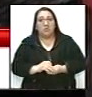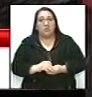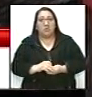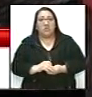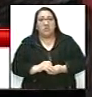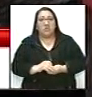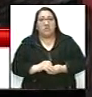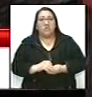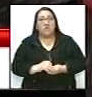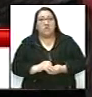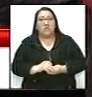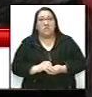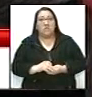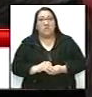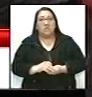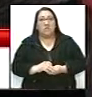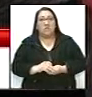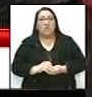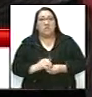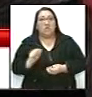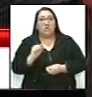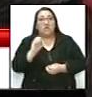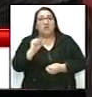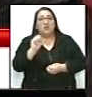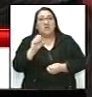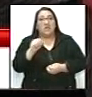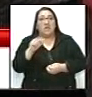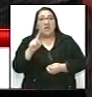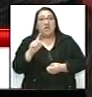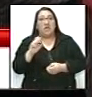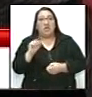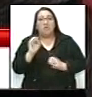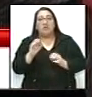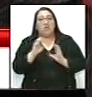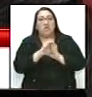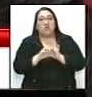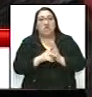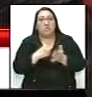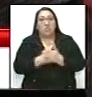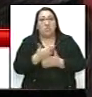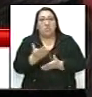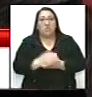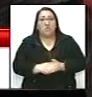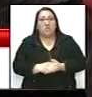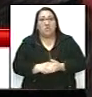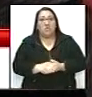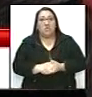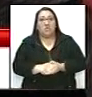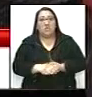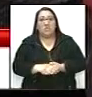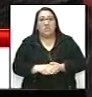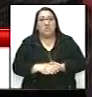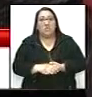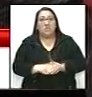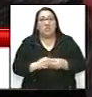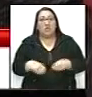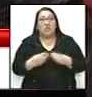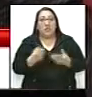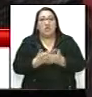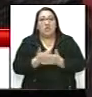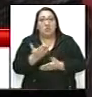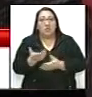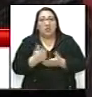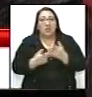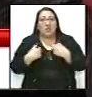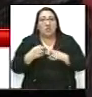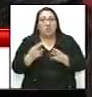que ir directamente fijado en la propia Constitución, porque así lo han planteado la propuesta, y hay que dar estas propuestas, tiene